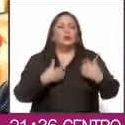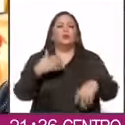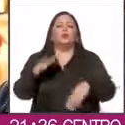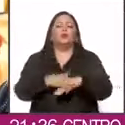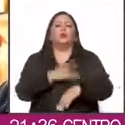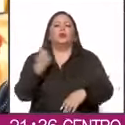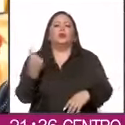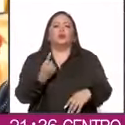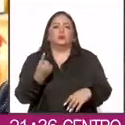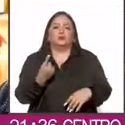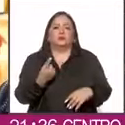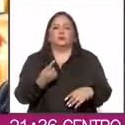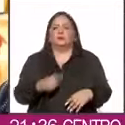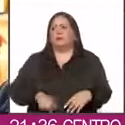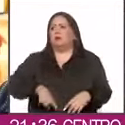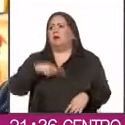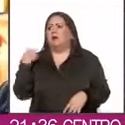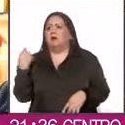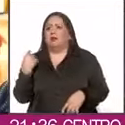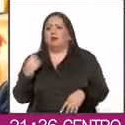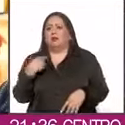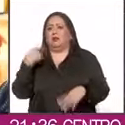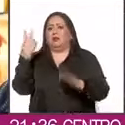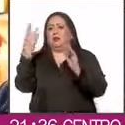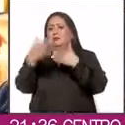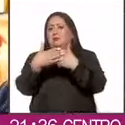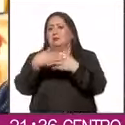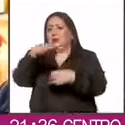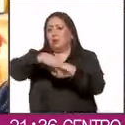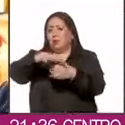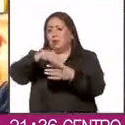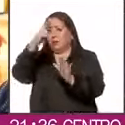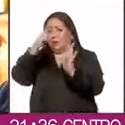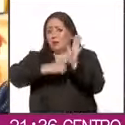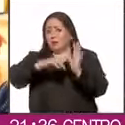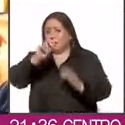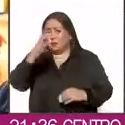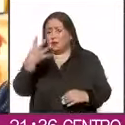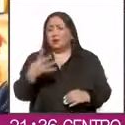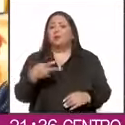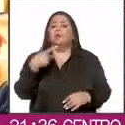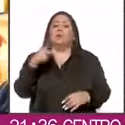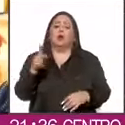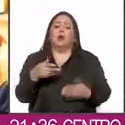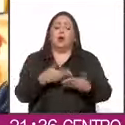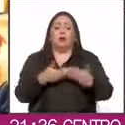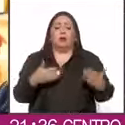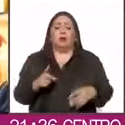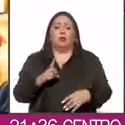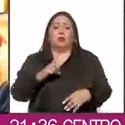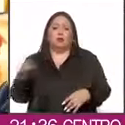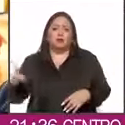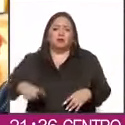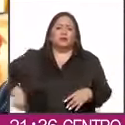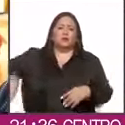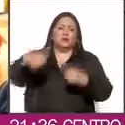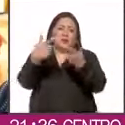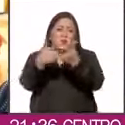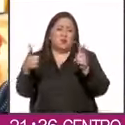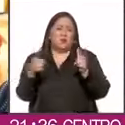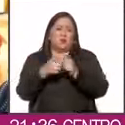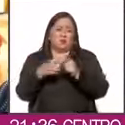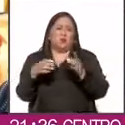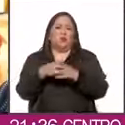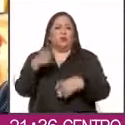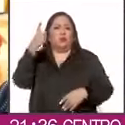su inminente derrota en el 2024, la derecha conservadora, sus intelectuales,